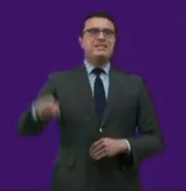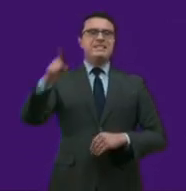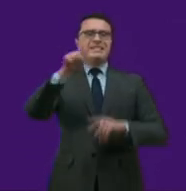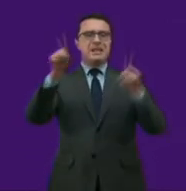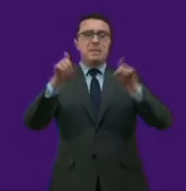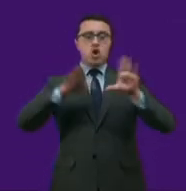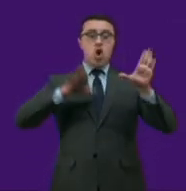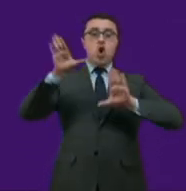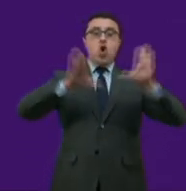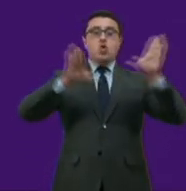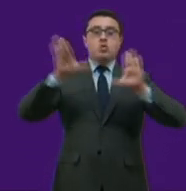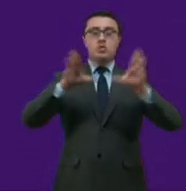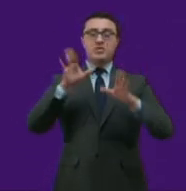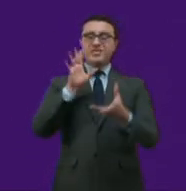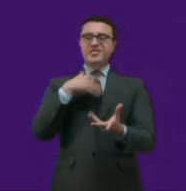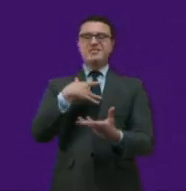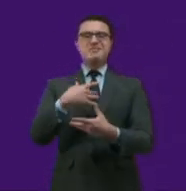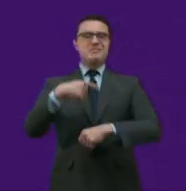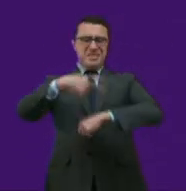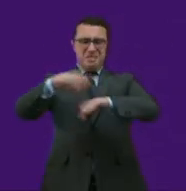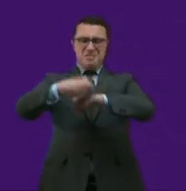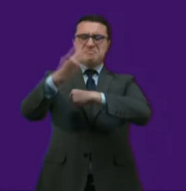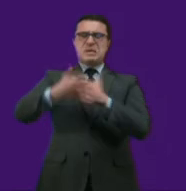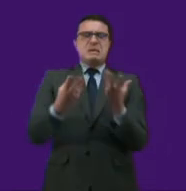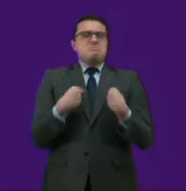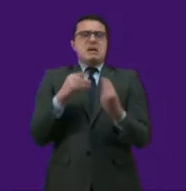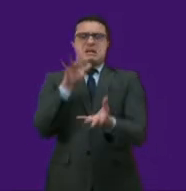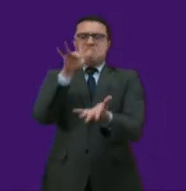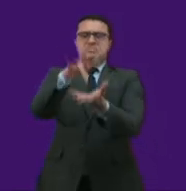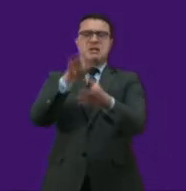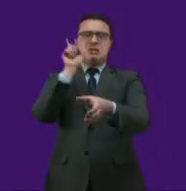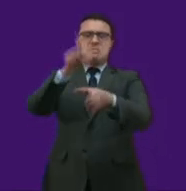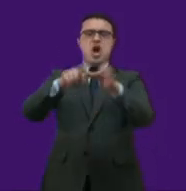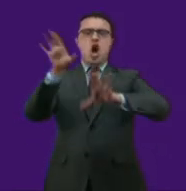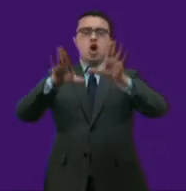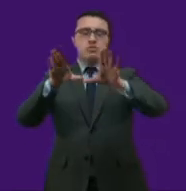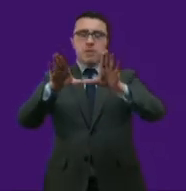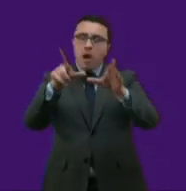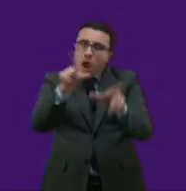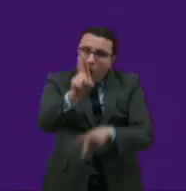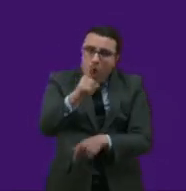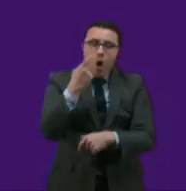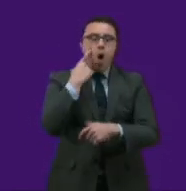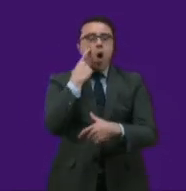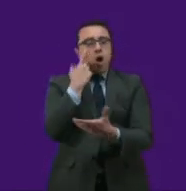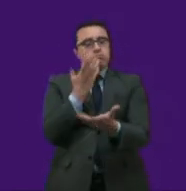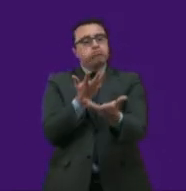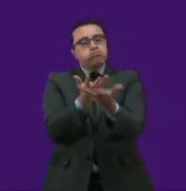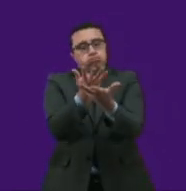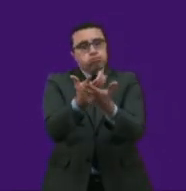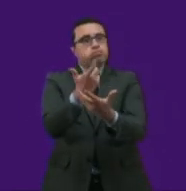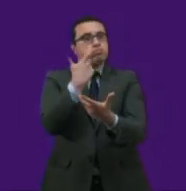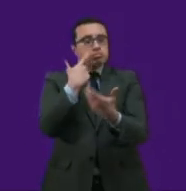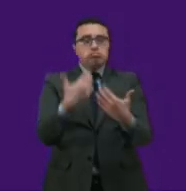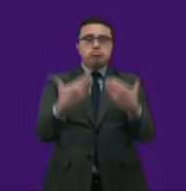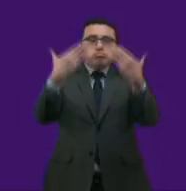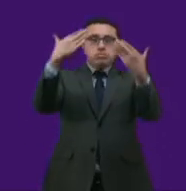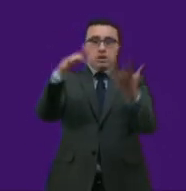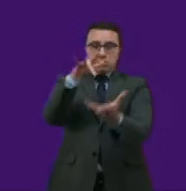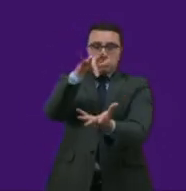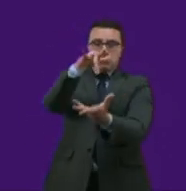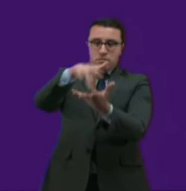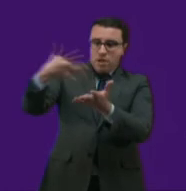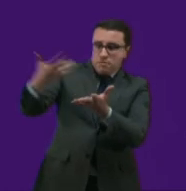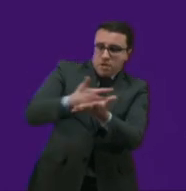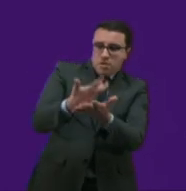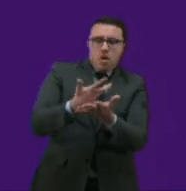dice, hombre, yo cómo voy a meter a perder el tiempo en un concurso. Pero vale la pena por dos o tres consejos que te den de cuál instrumento usar